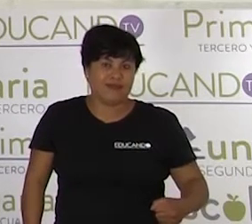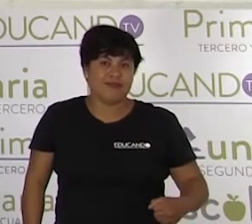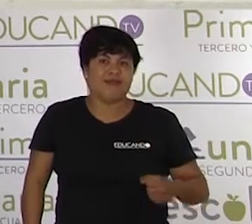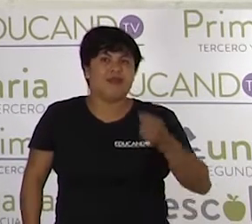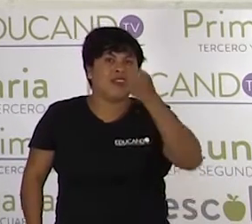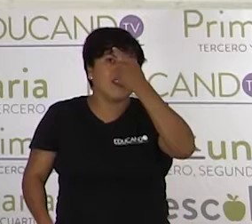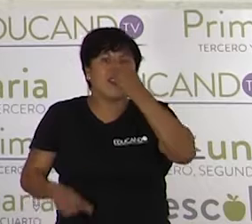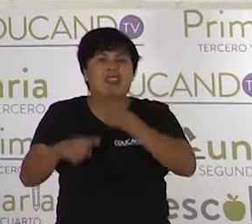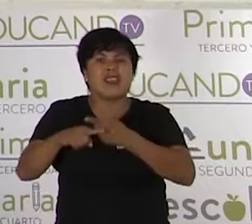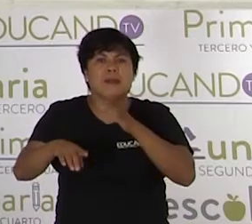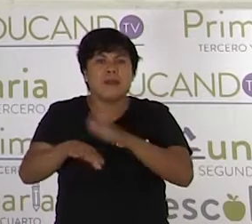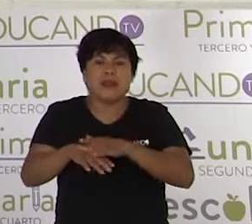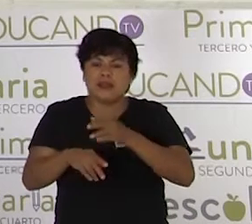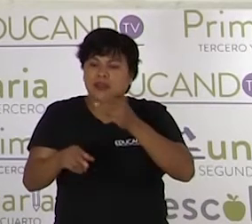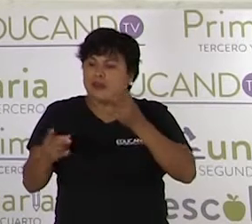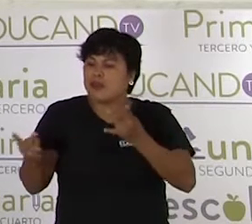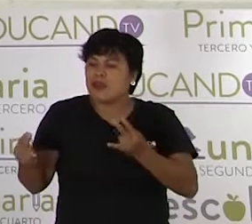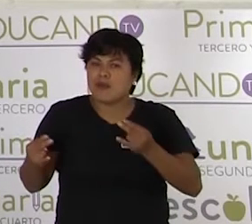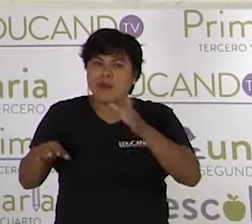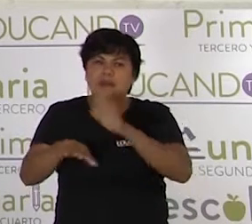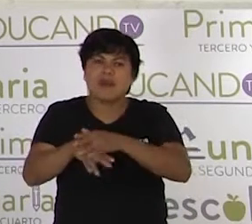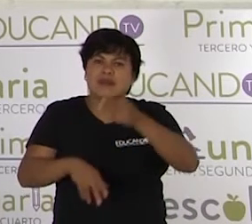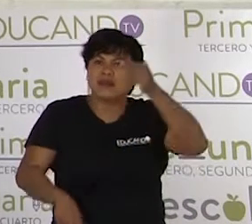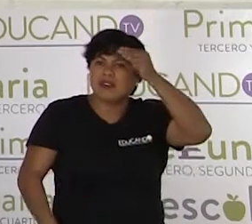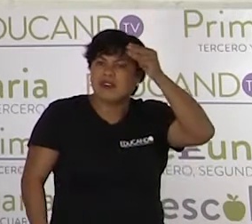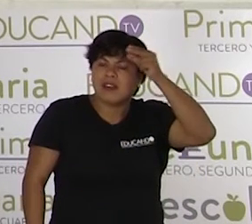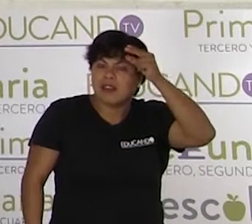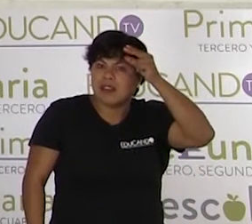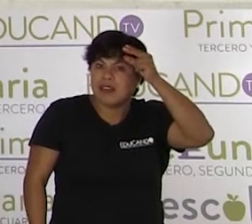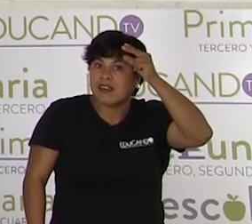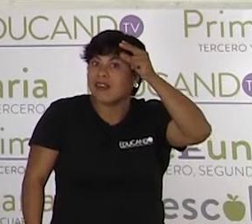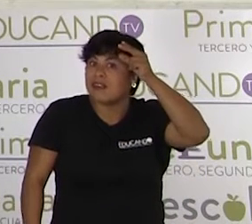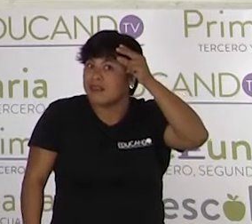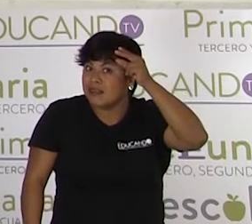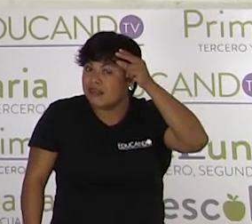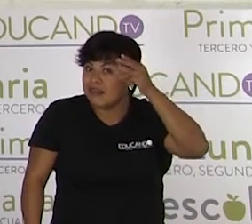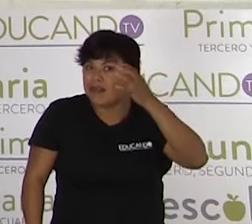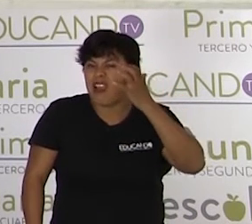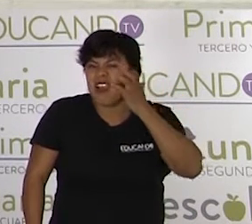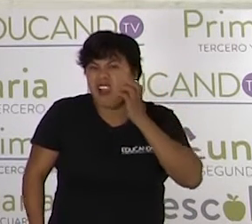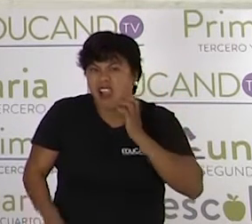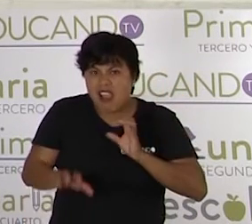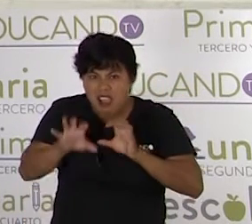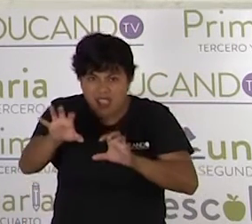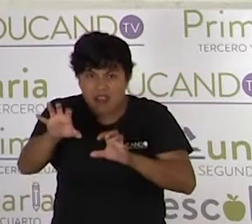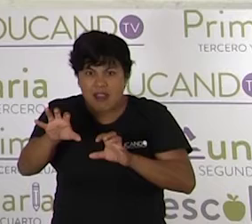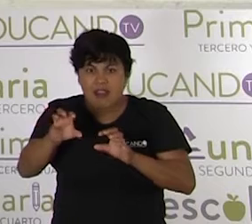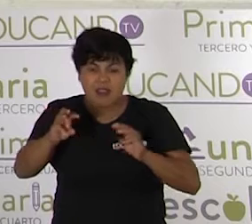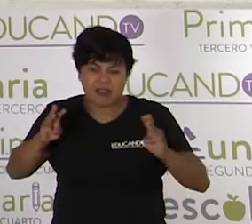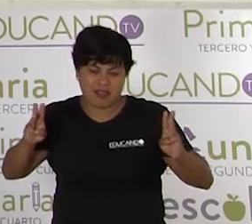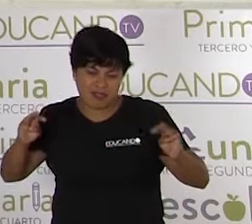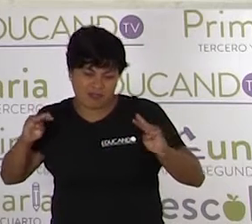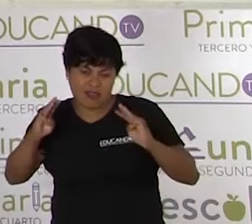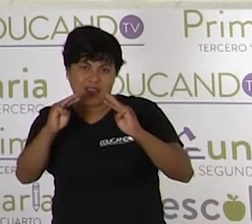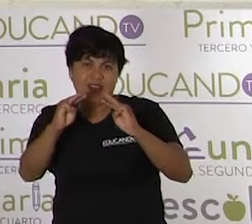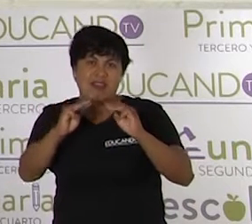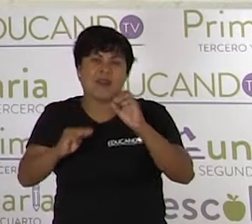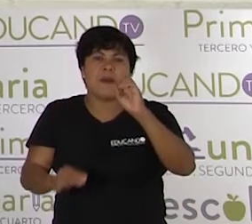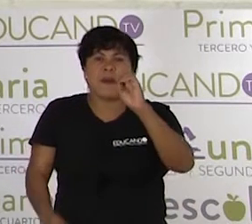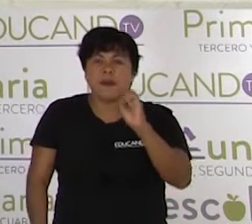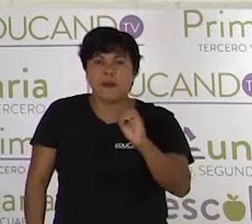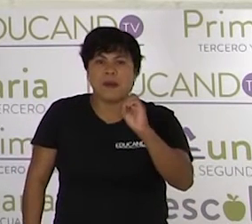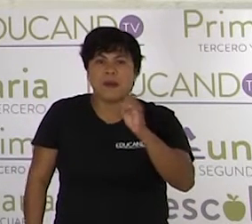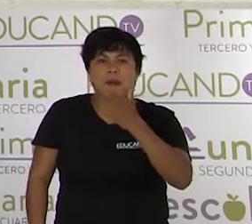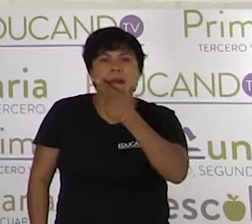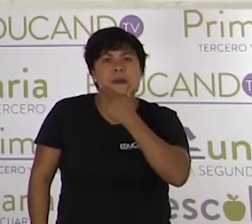¿Quién fue más astuto, más inteligente? ¿El león de la montaña o